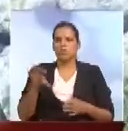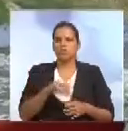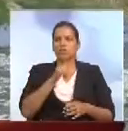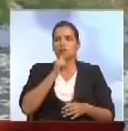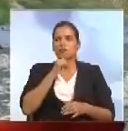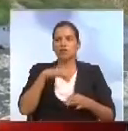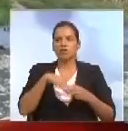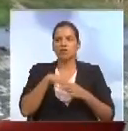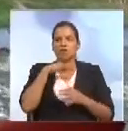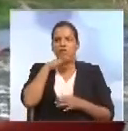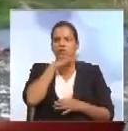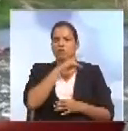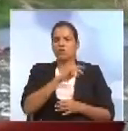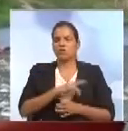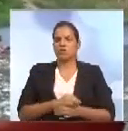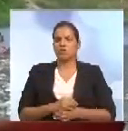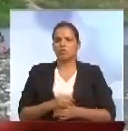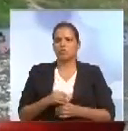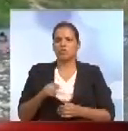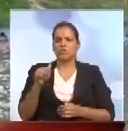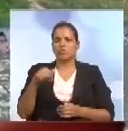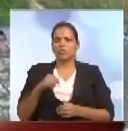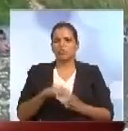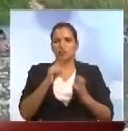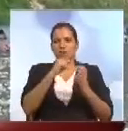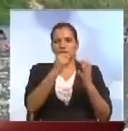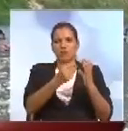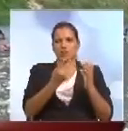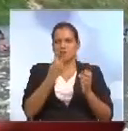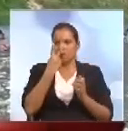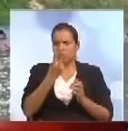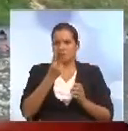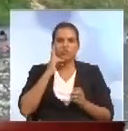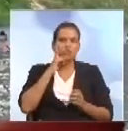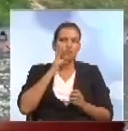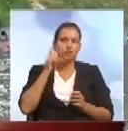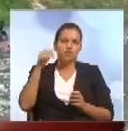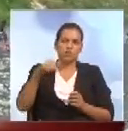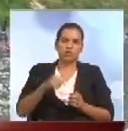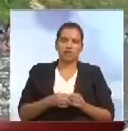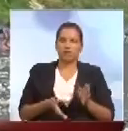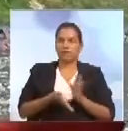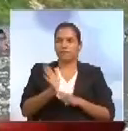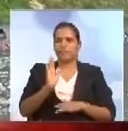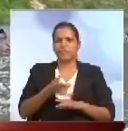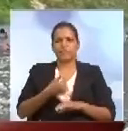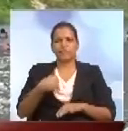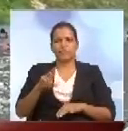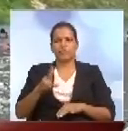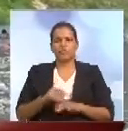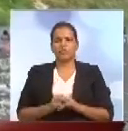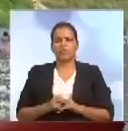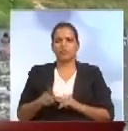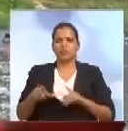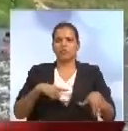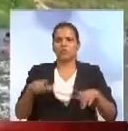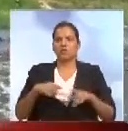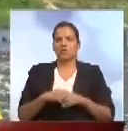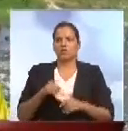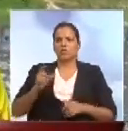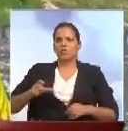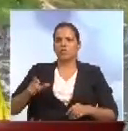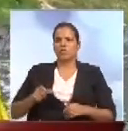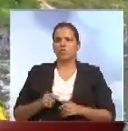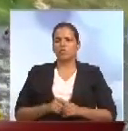descarga. La contaminación es tal de que el turista llega al ver esto y se regresa. Aquí la